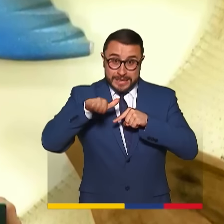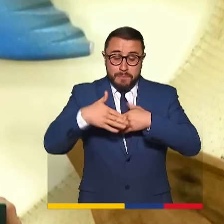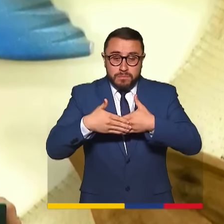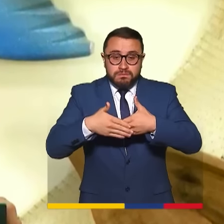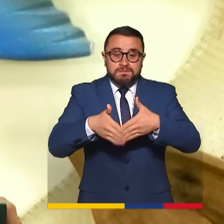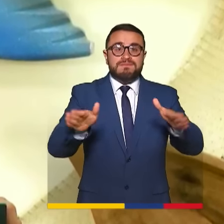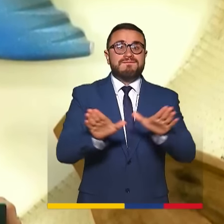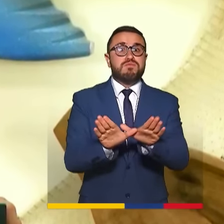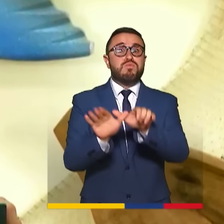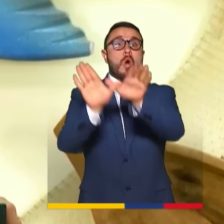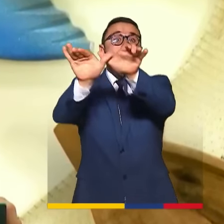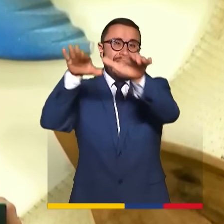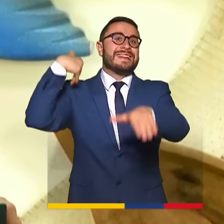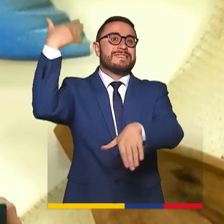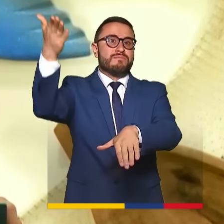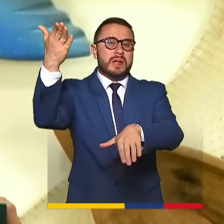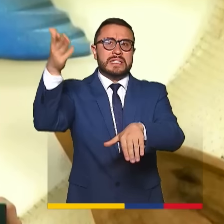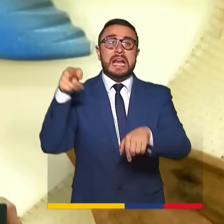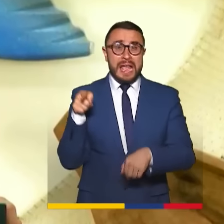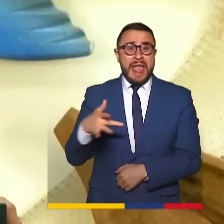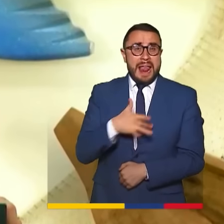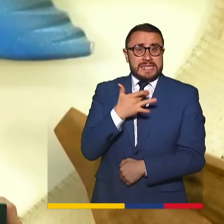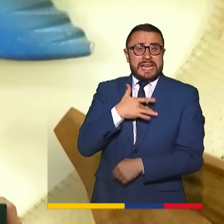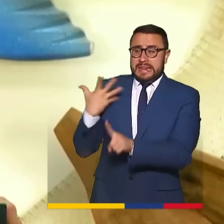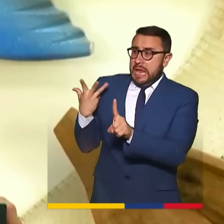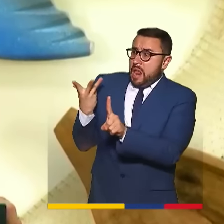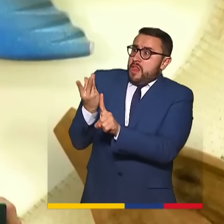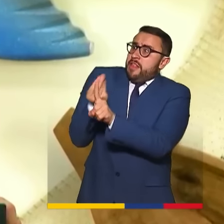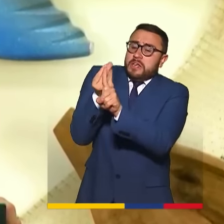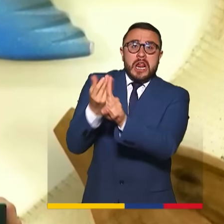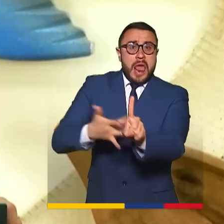sentía el fascio,